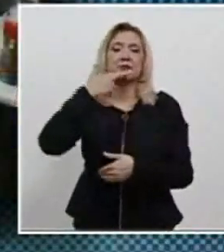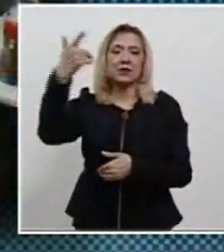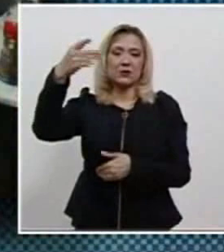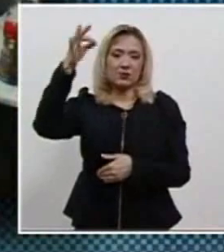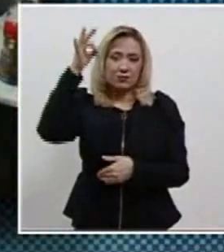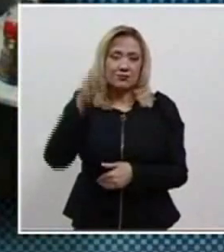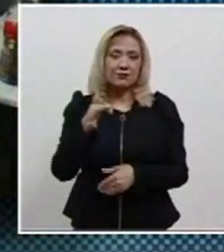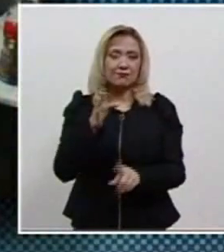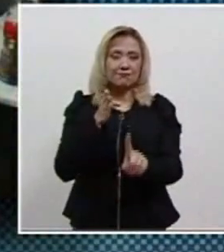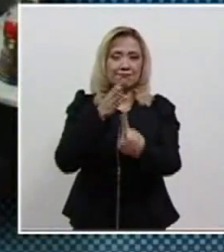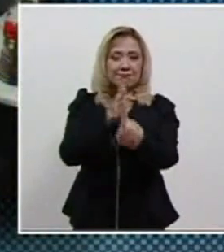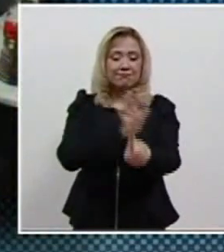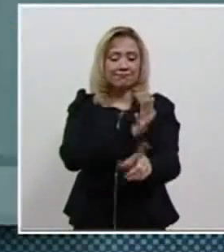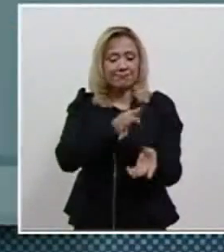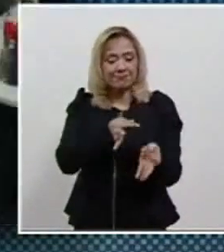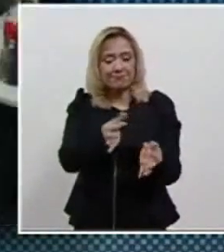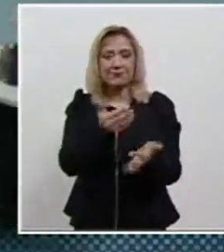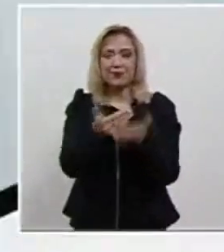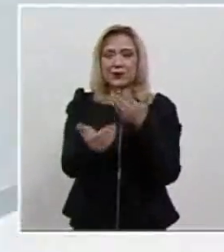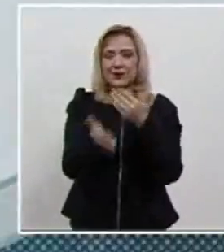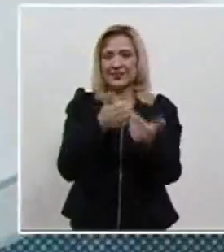cercana, eficiente y moderna.